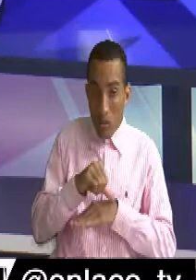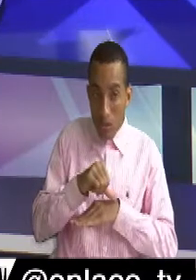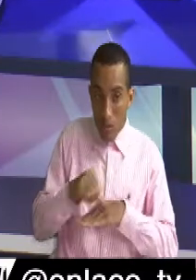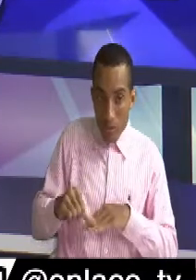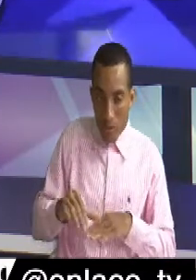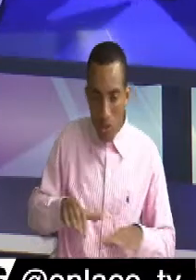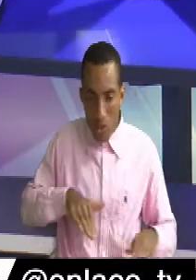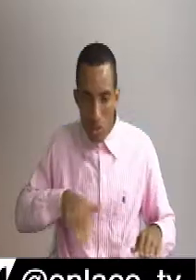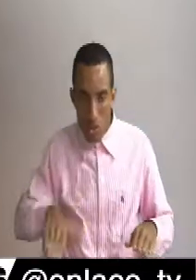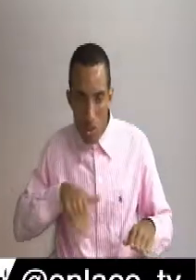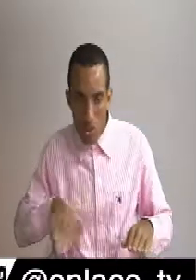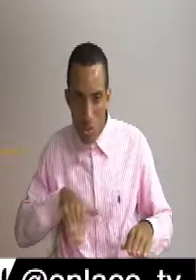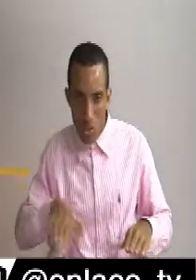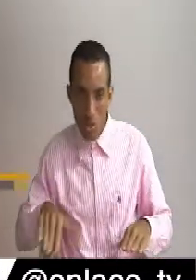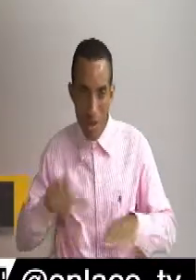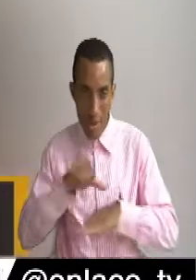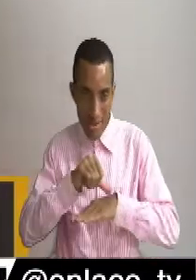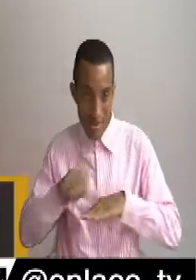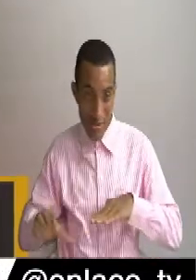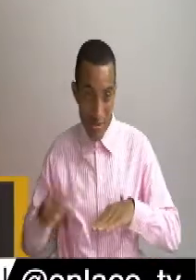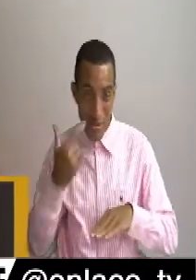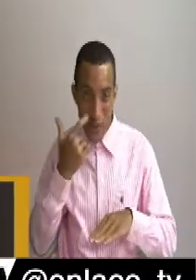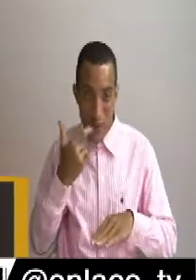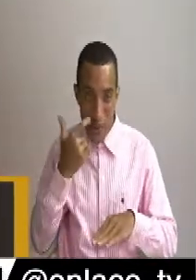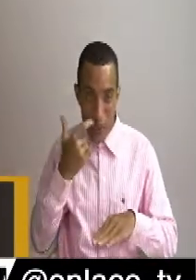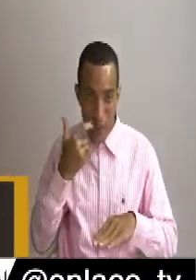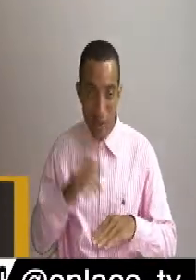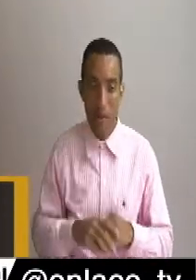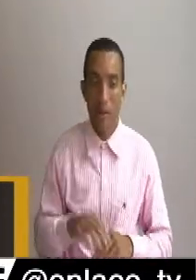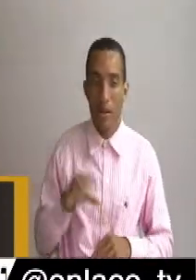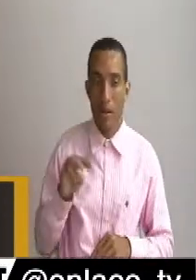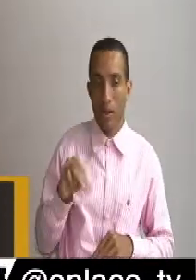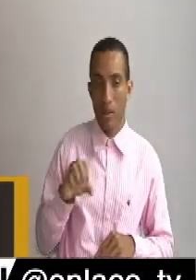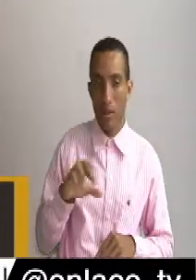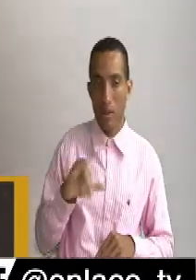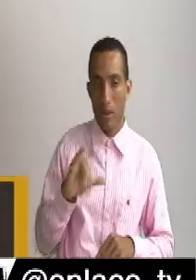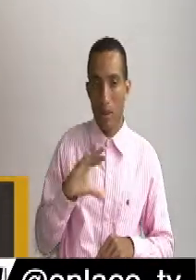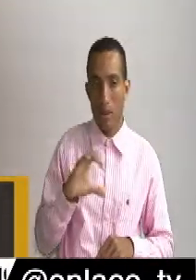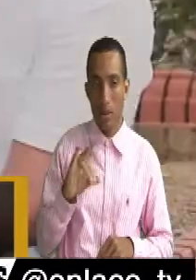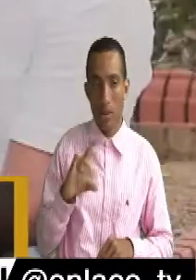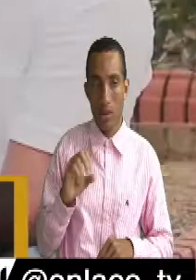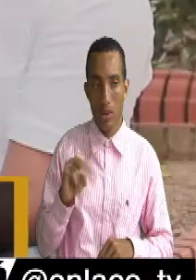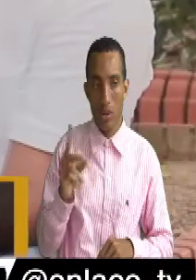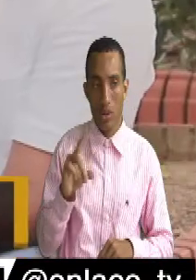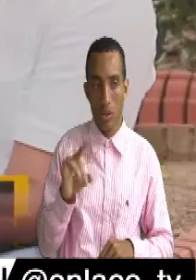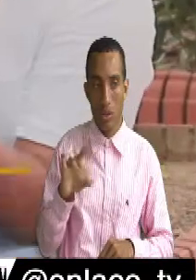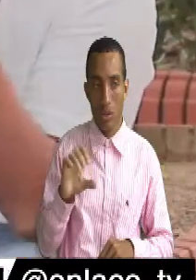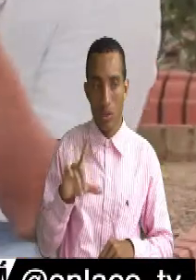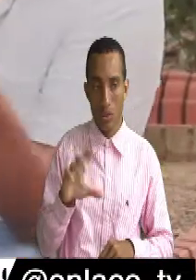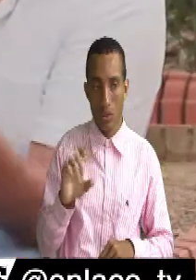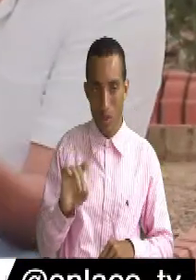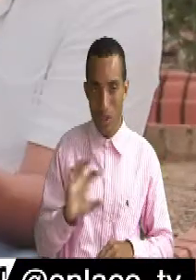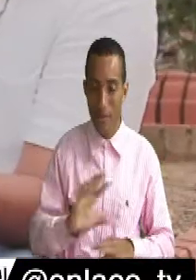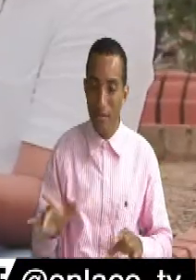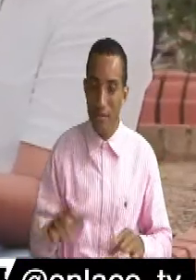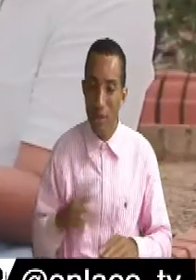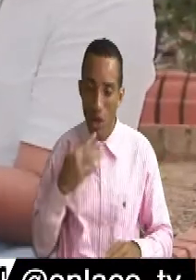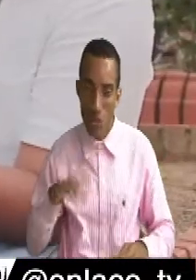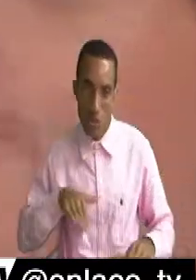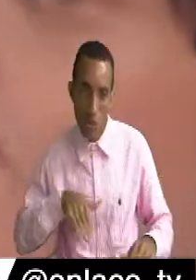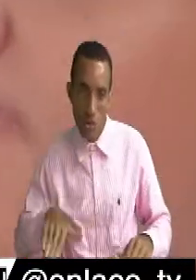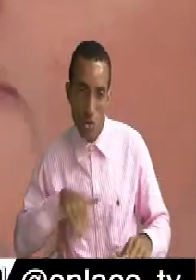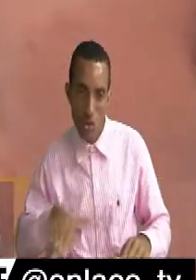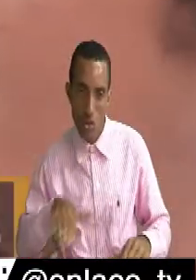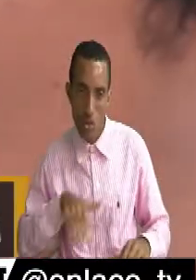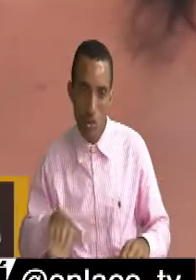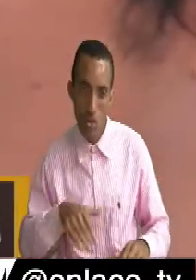Mix. El humorista picante Mari Consuelo servirá de apoyo al bienestar y la salud de Mauro Mix, el DJ que requiere de varias cirugías para